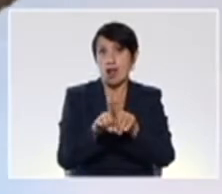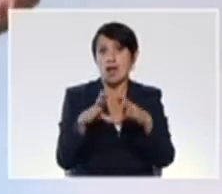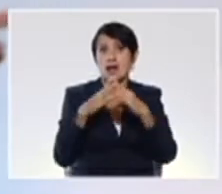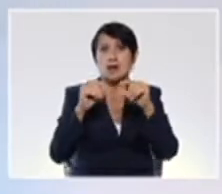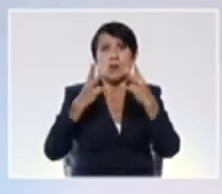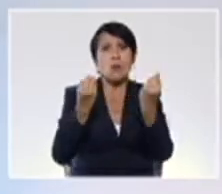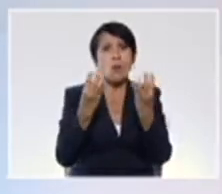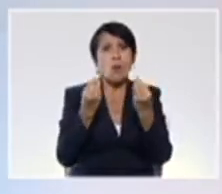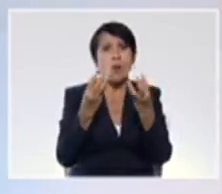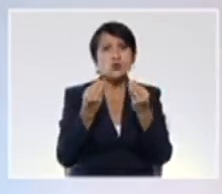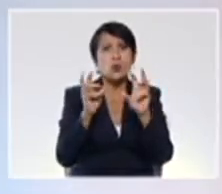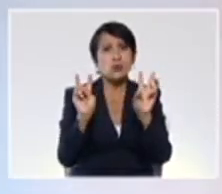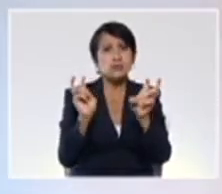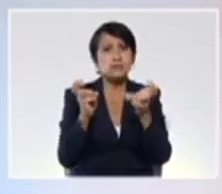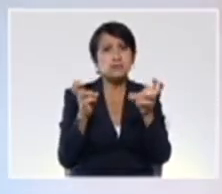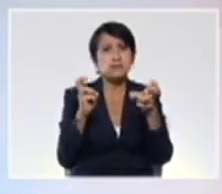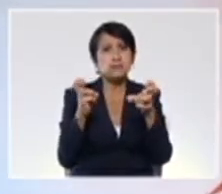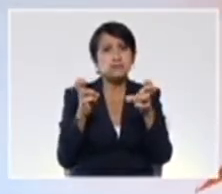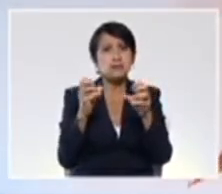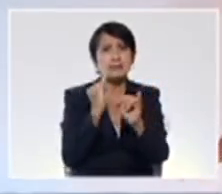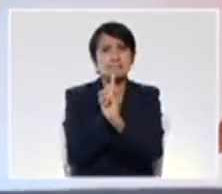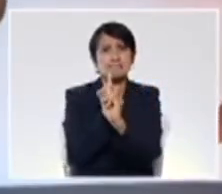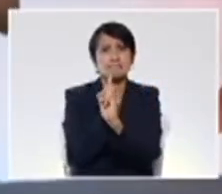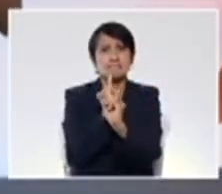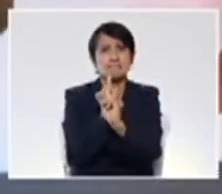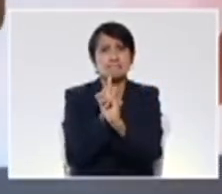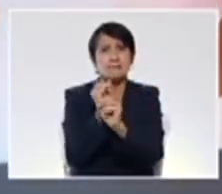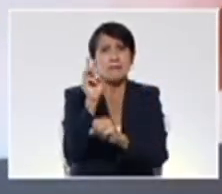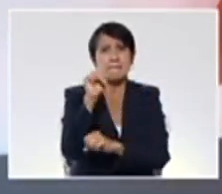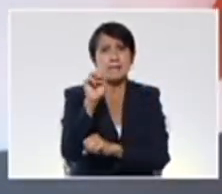múltiples contenidos si ingresan al enlace